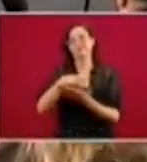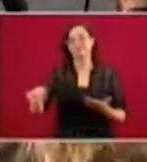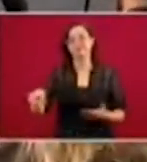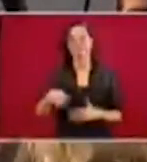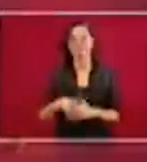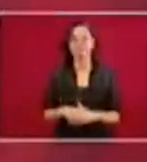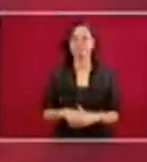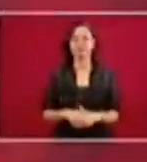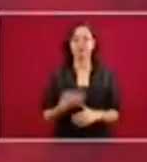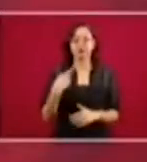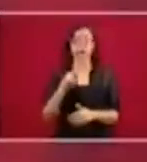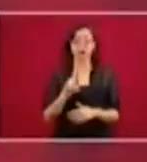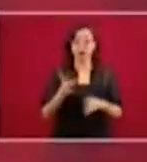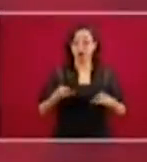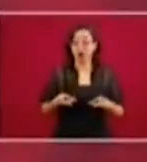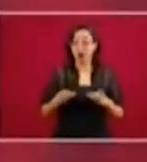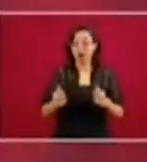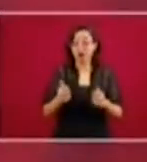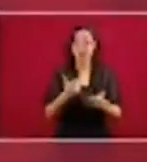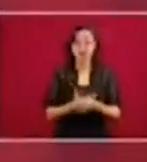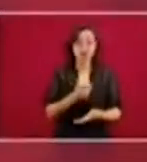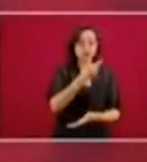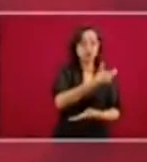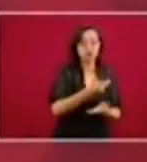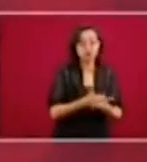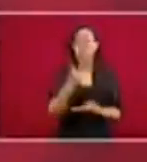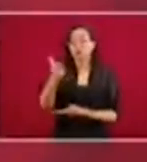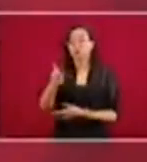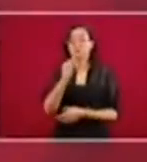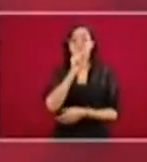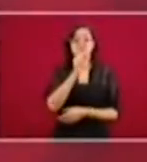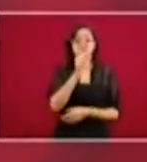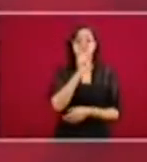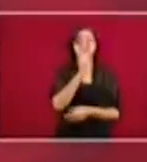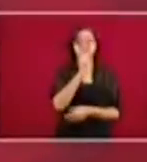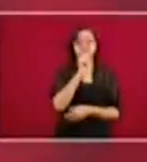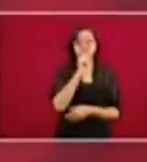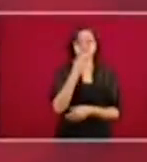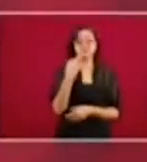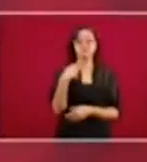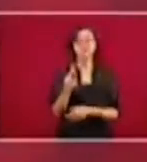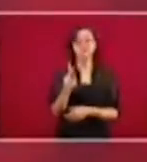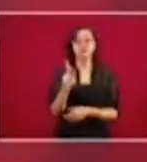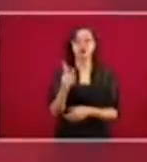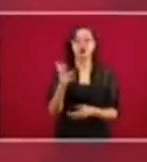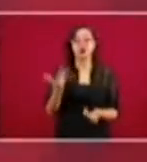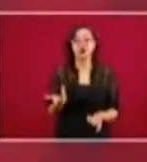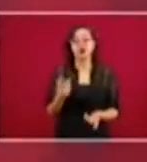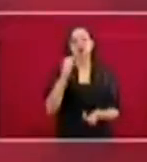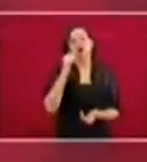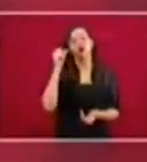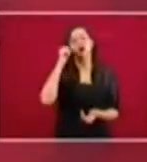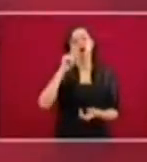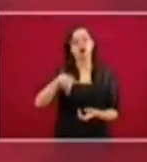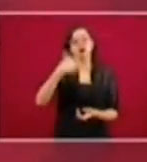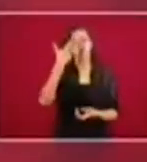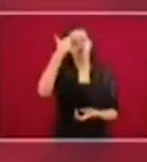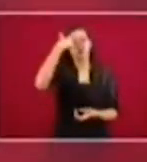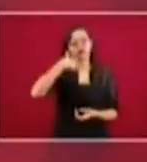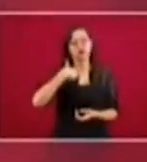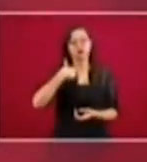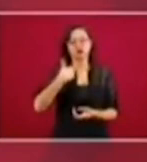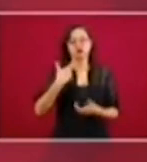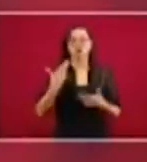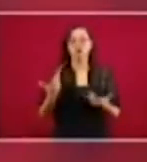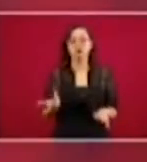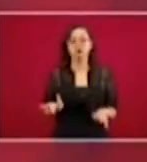se ha erogado un peso a esa compra. ¿Qué es lo que ocurre a partir de las 12 de la noche de ayer? Que al no